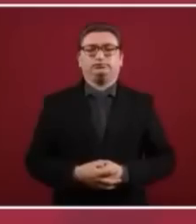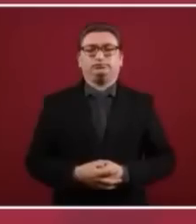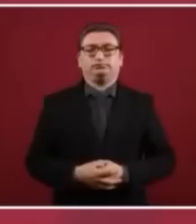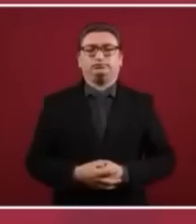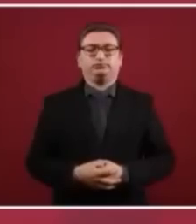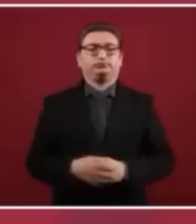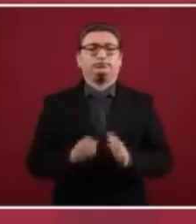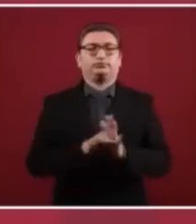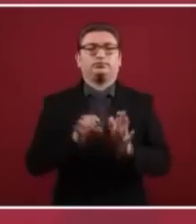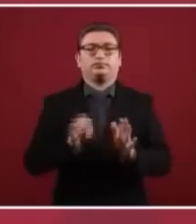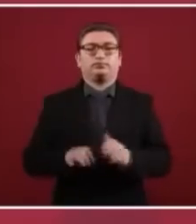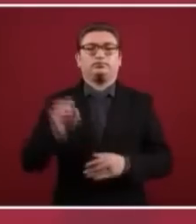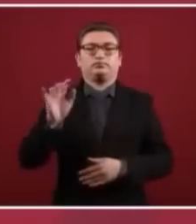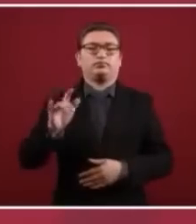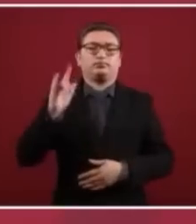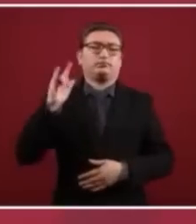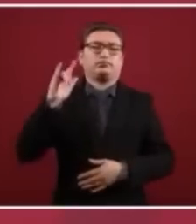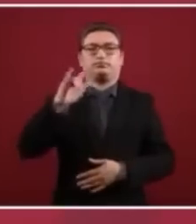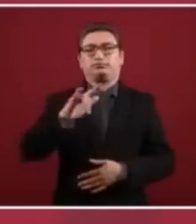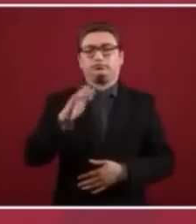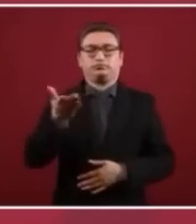Por ejemplo, el avión que se utilizó